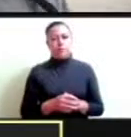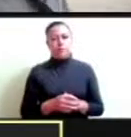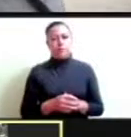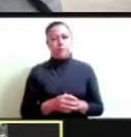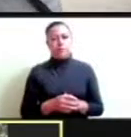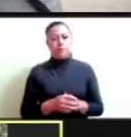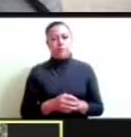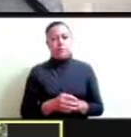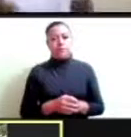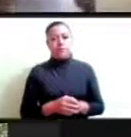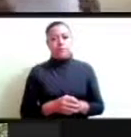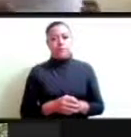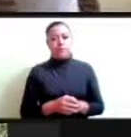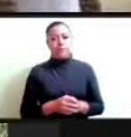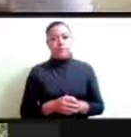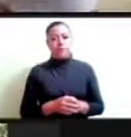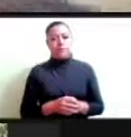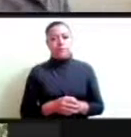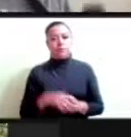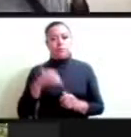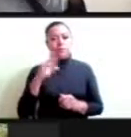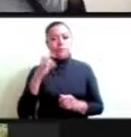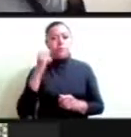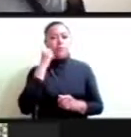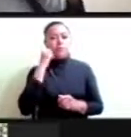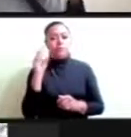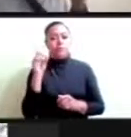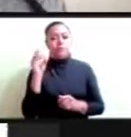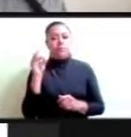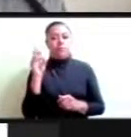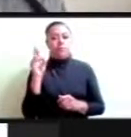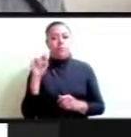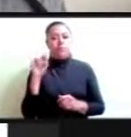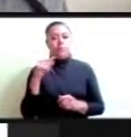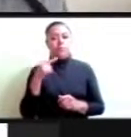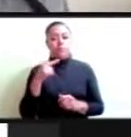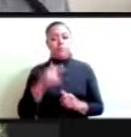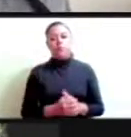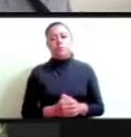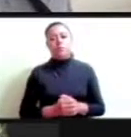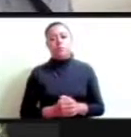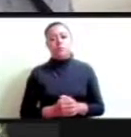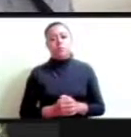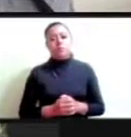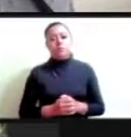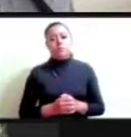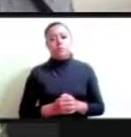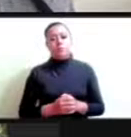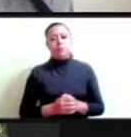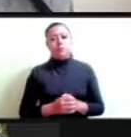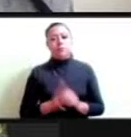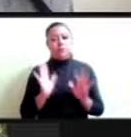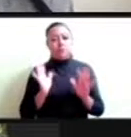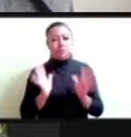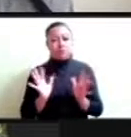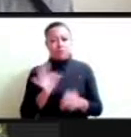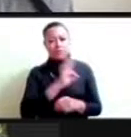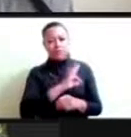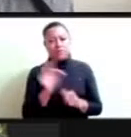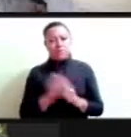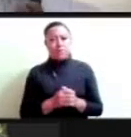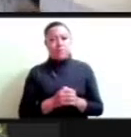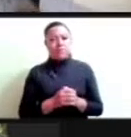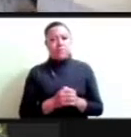Sí, diputado Federico Dorín. Sí, ya puedo hacer uso de la palabra,